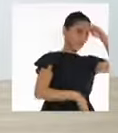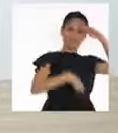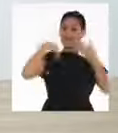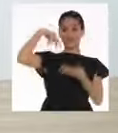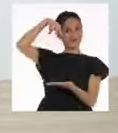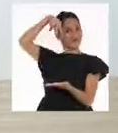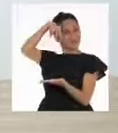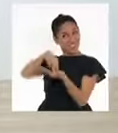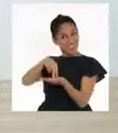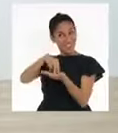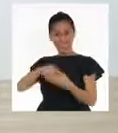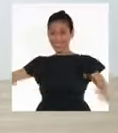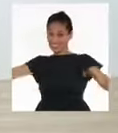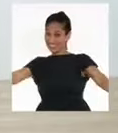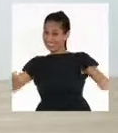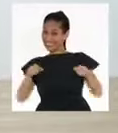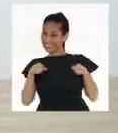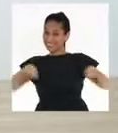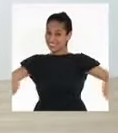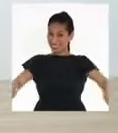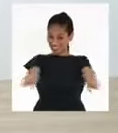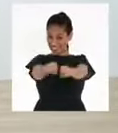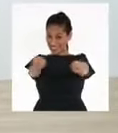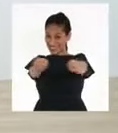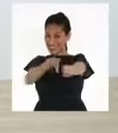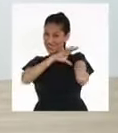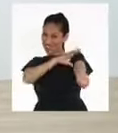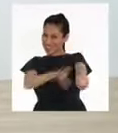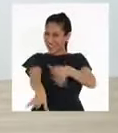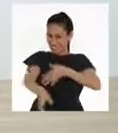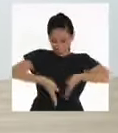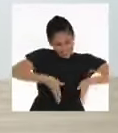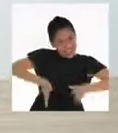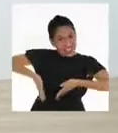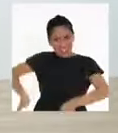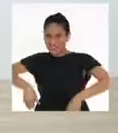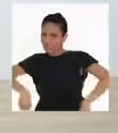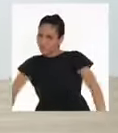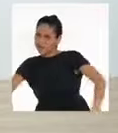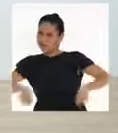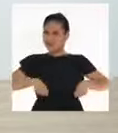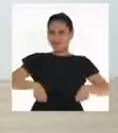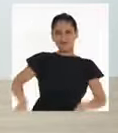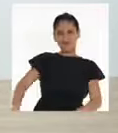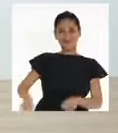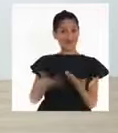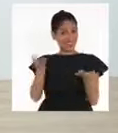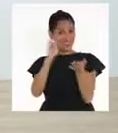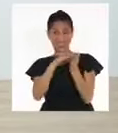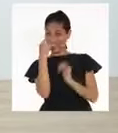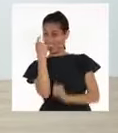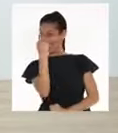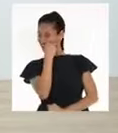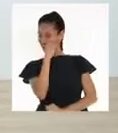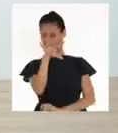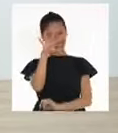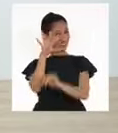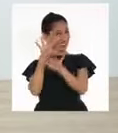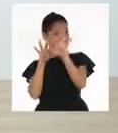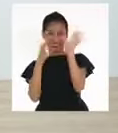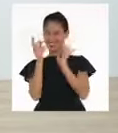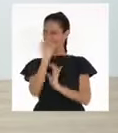hacia delante. Ah, inhalo. Exhalo. Recojo y miro esa hoja súper brillante, pongo la palabra